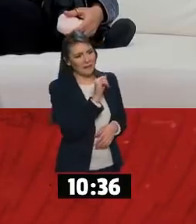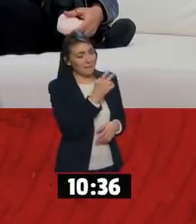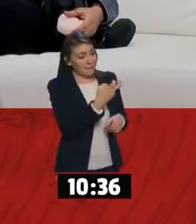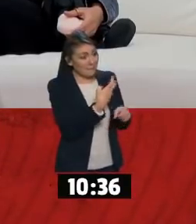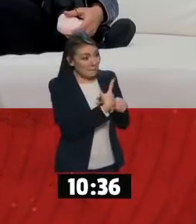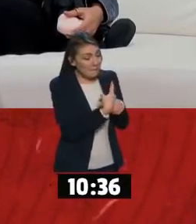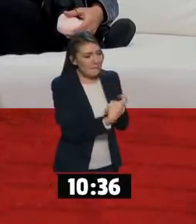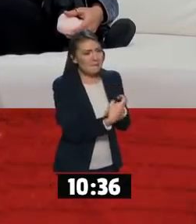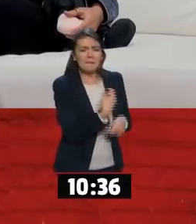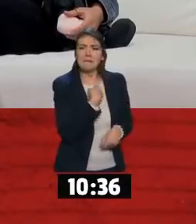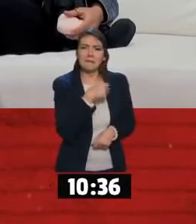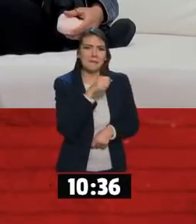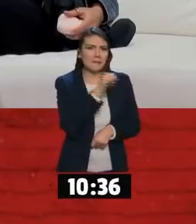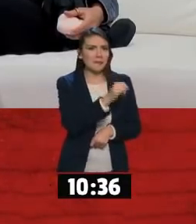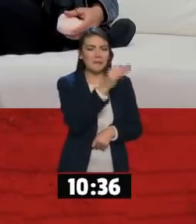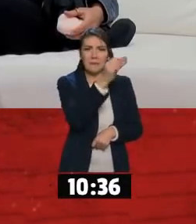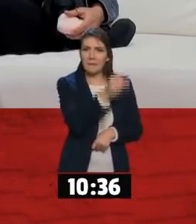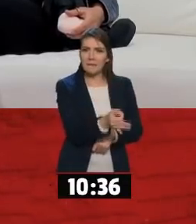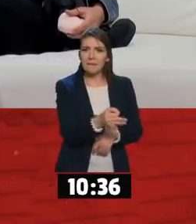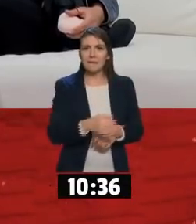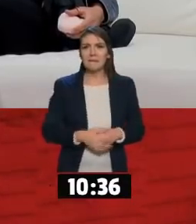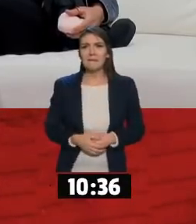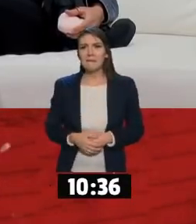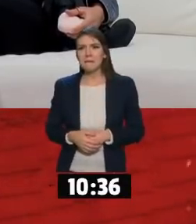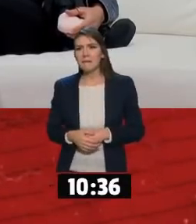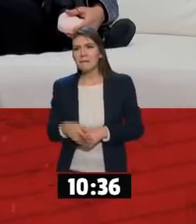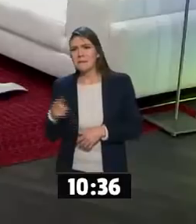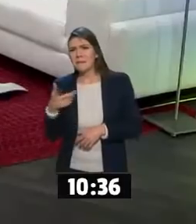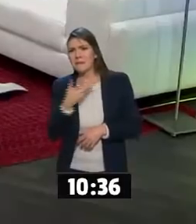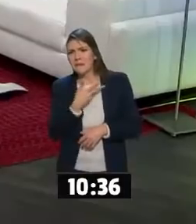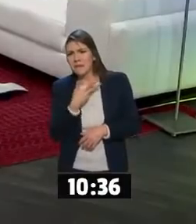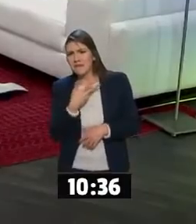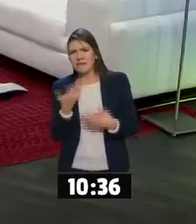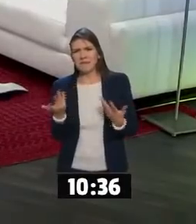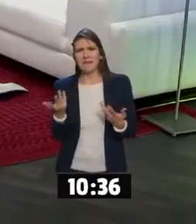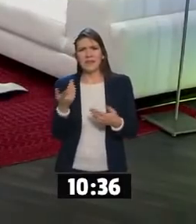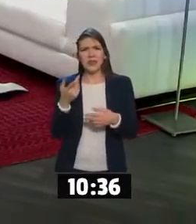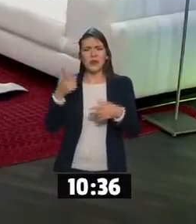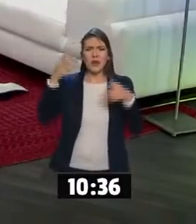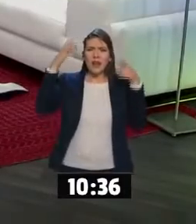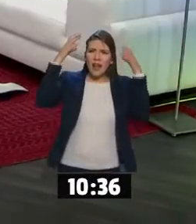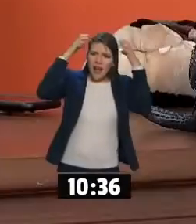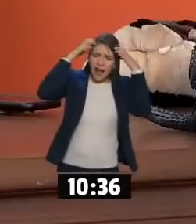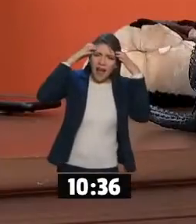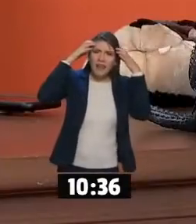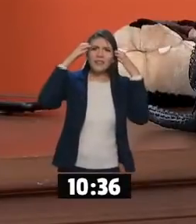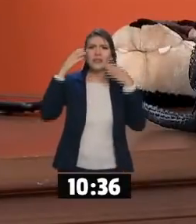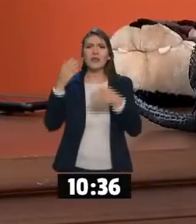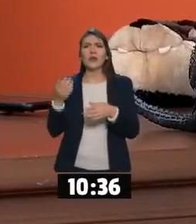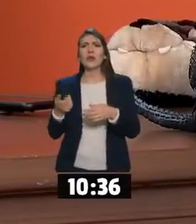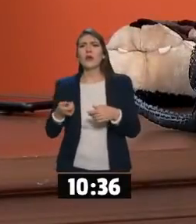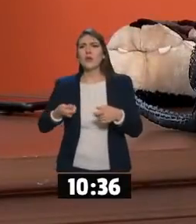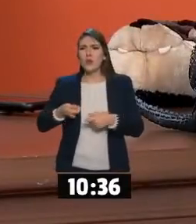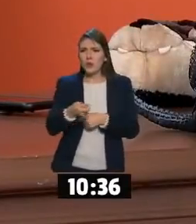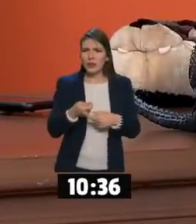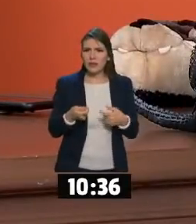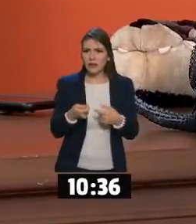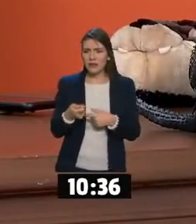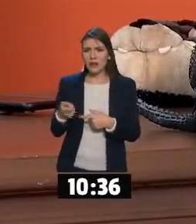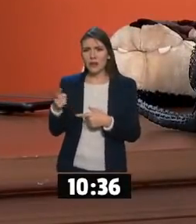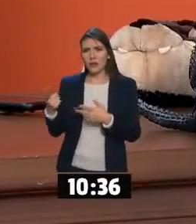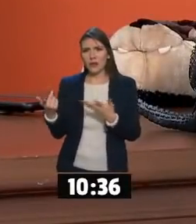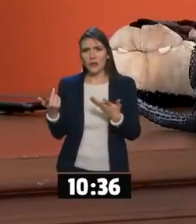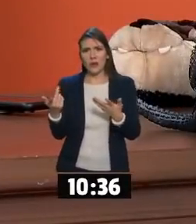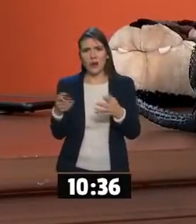¡Qué locura! No sabíamos no manches, traen cuchillos, casco, o sea, sí se juegan la vida en el foro.